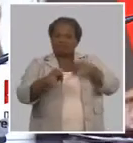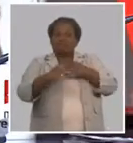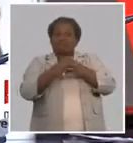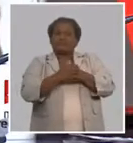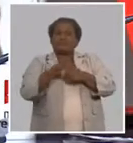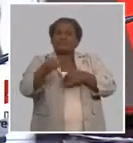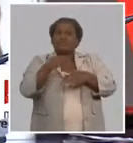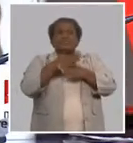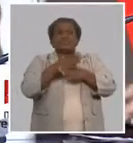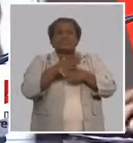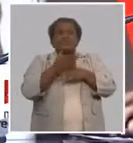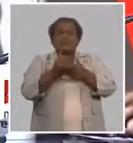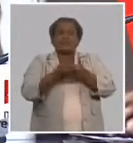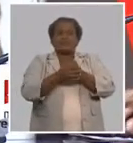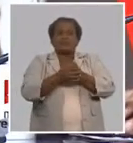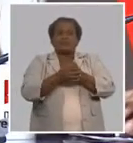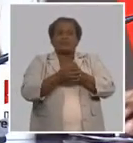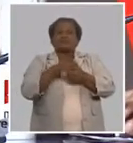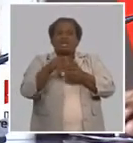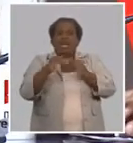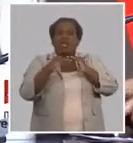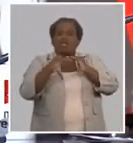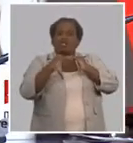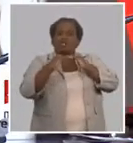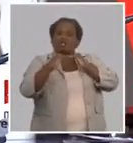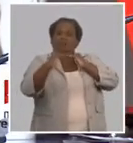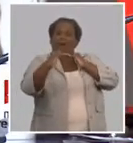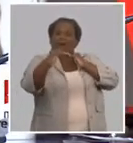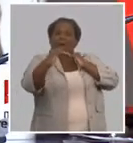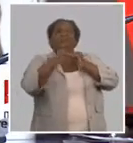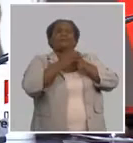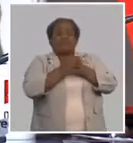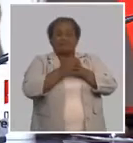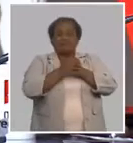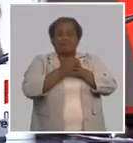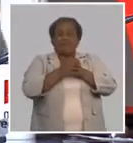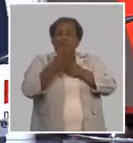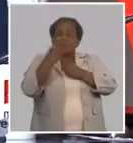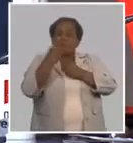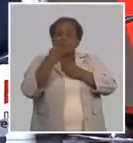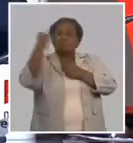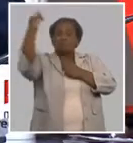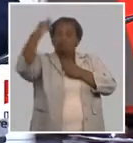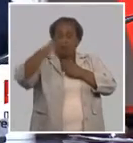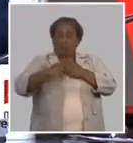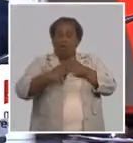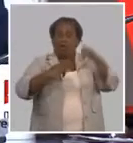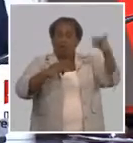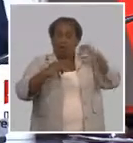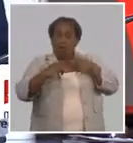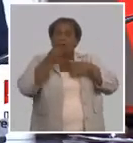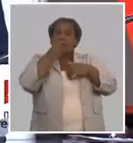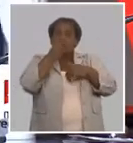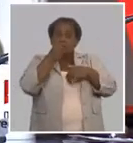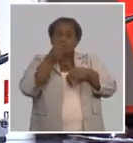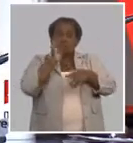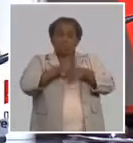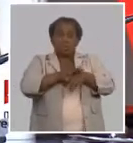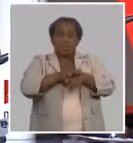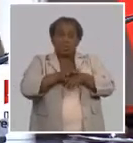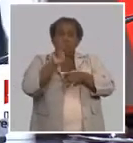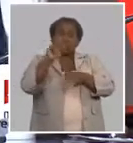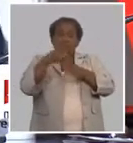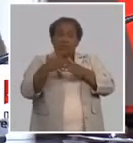va de notando un grado de estabilidad y que muchas de estas aerolíneas que podían haber comenzado el primer día no